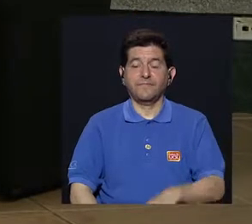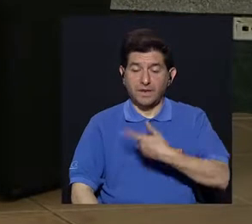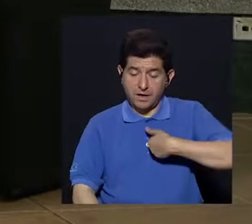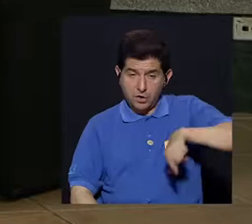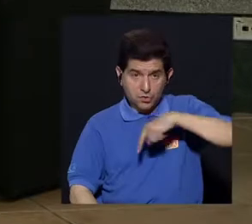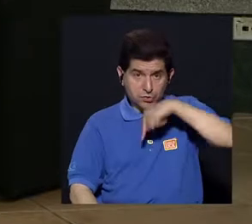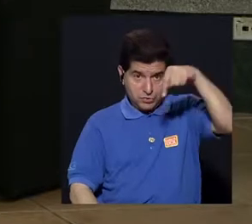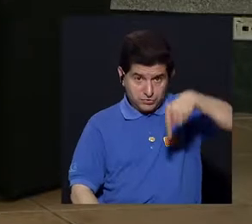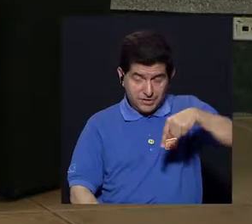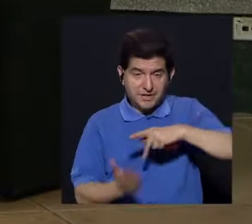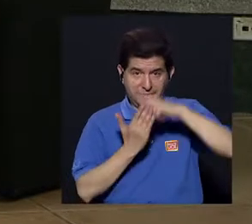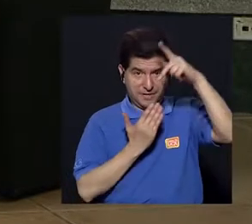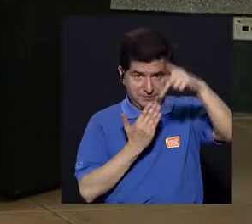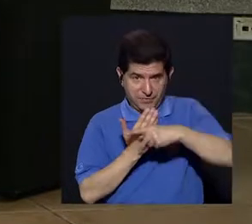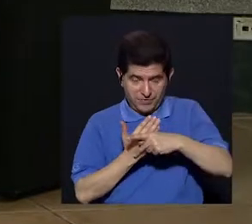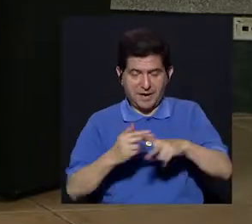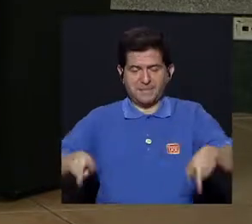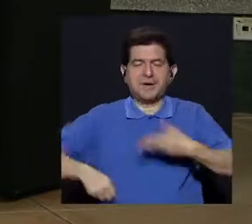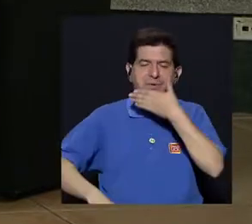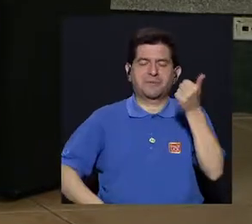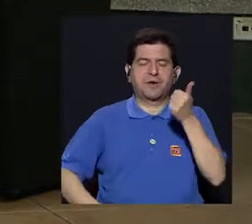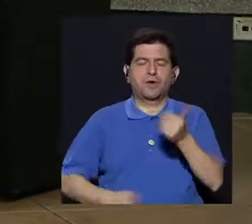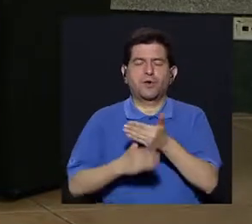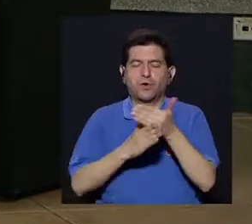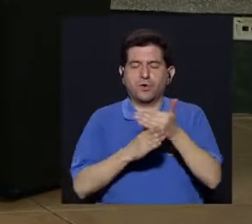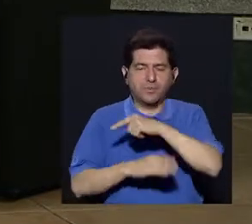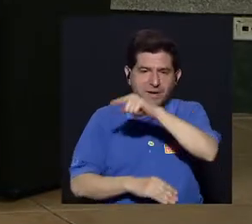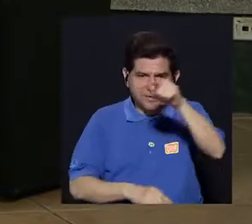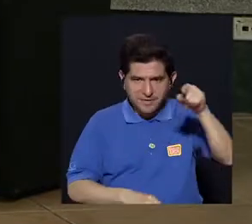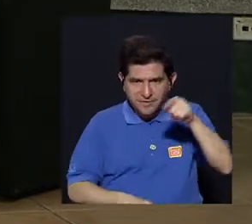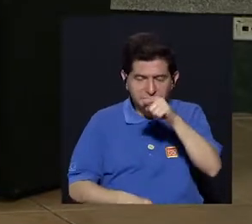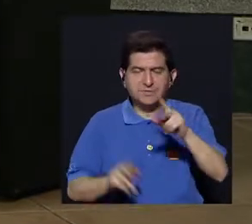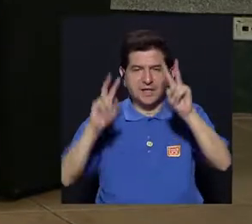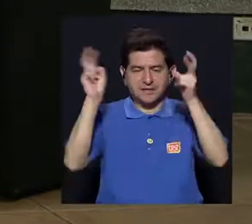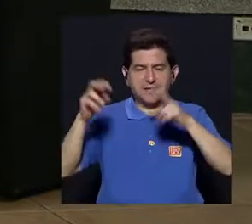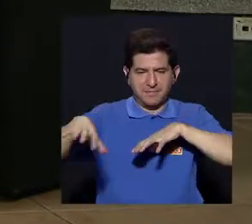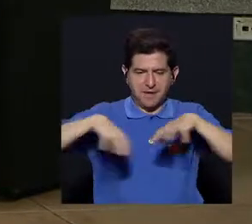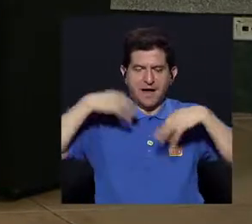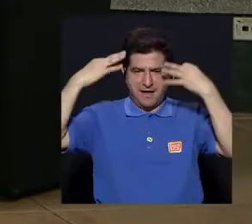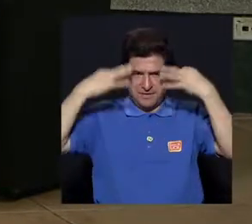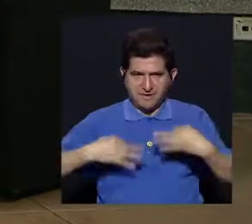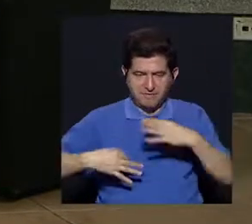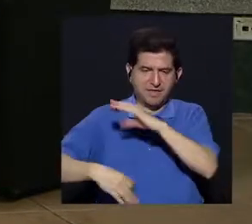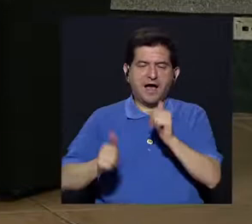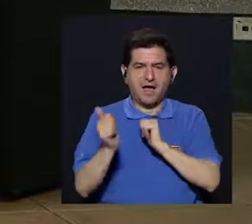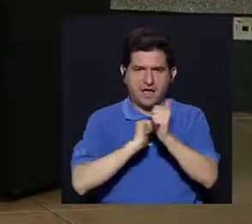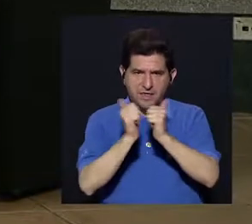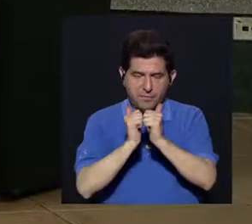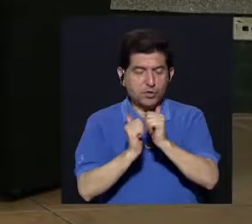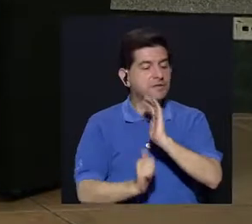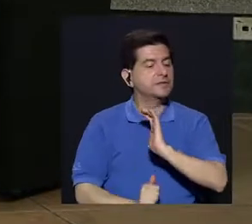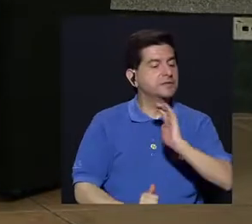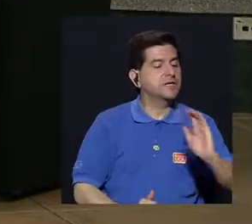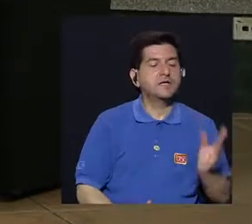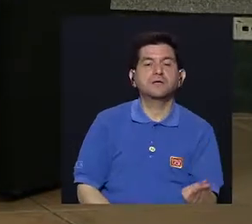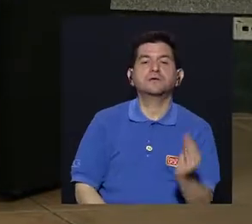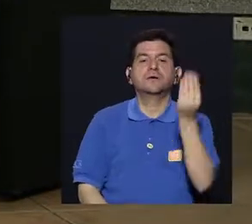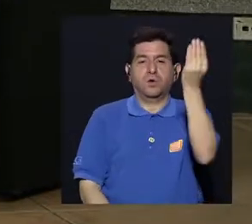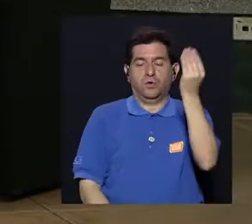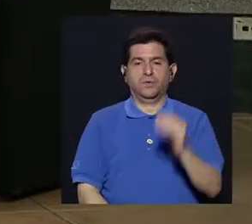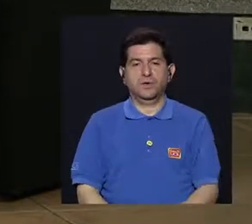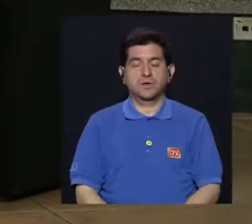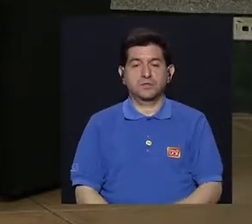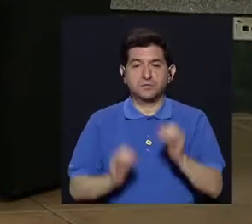Somos Vivir Mejor y el día de hoy compartiendo con todos ustedes el tema de la actividad física y deporte en niños y